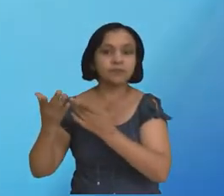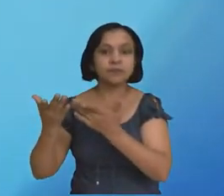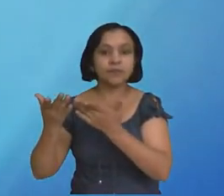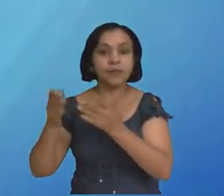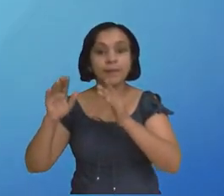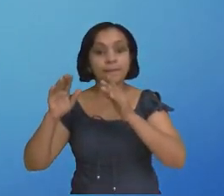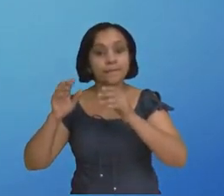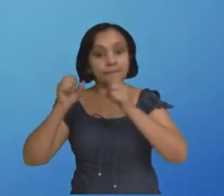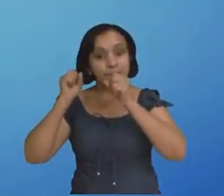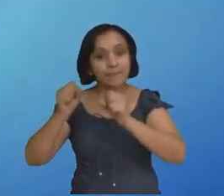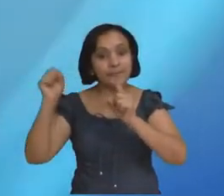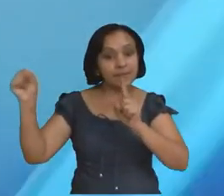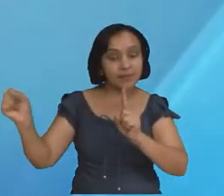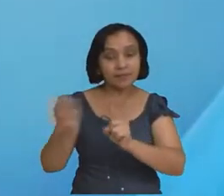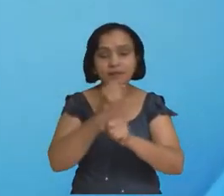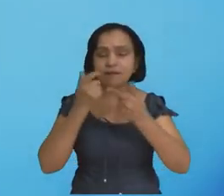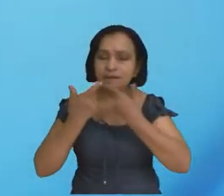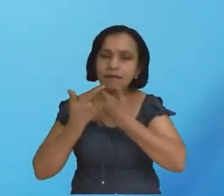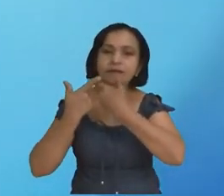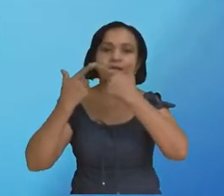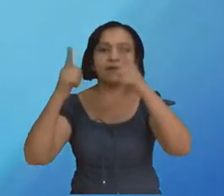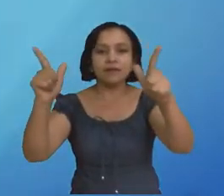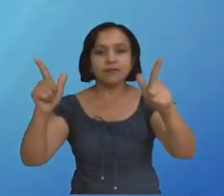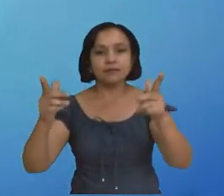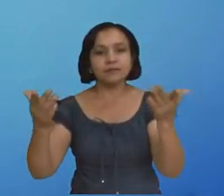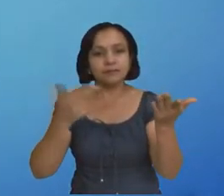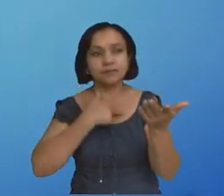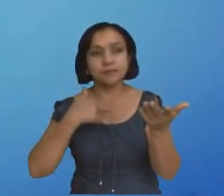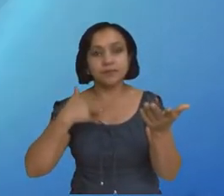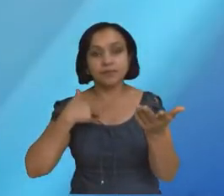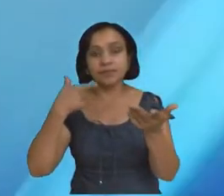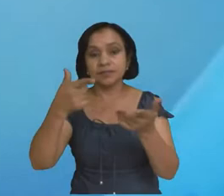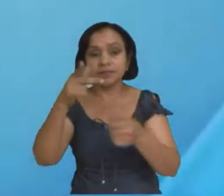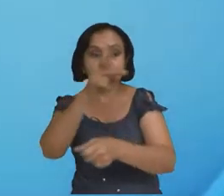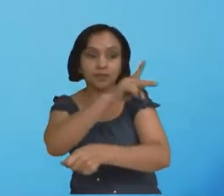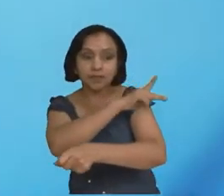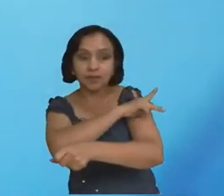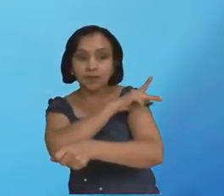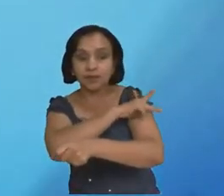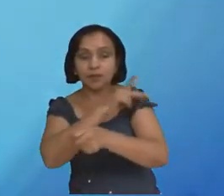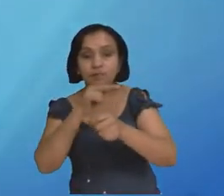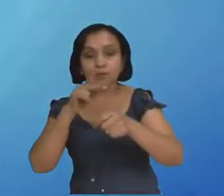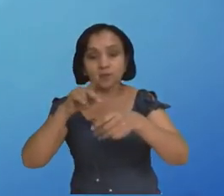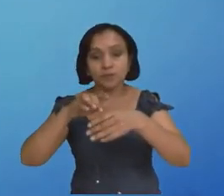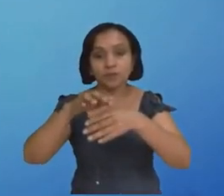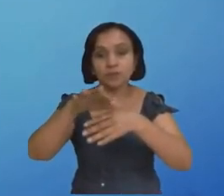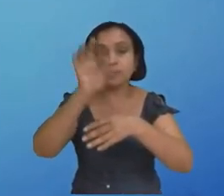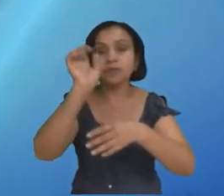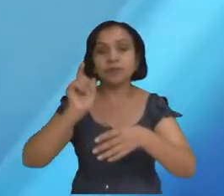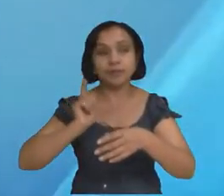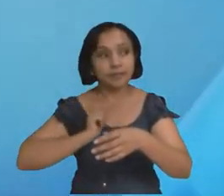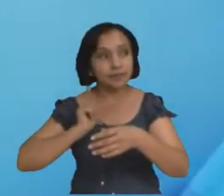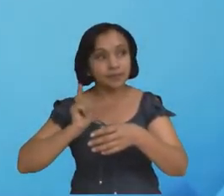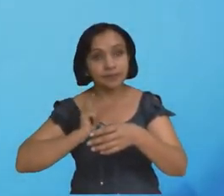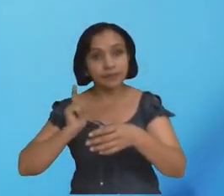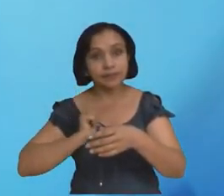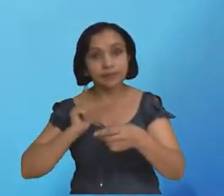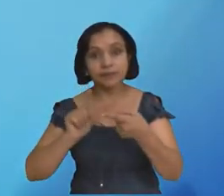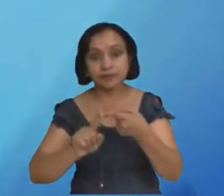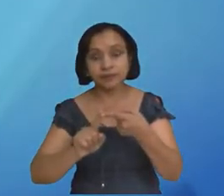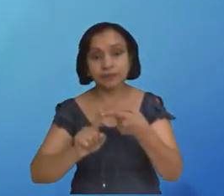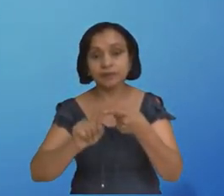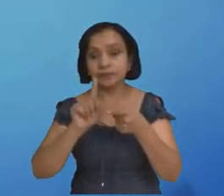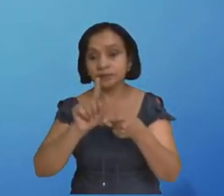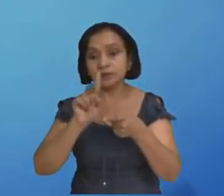a las mujeres, libre. Vamos a, desde esa comisaría de la mujer, estamos alcanzando a 127